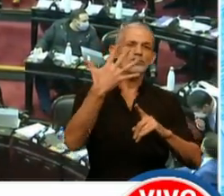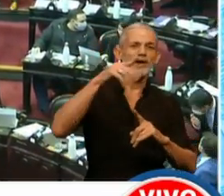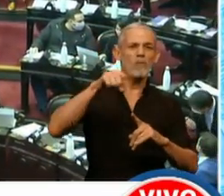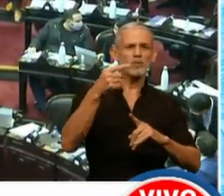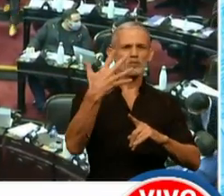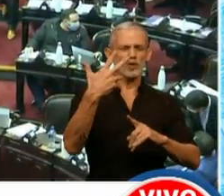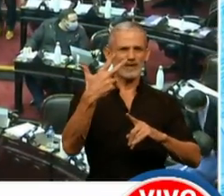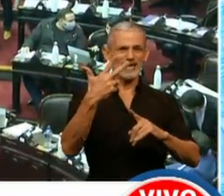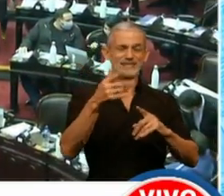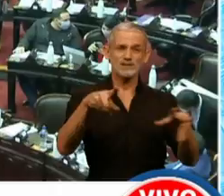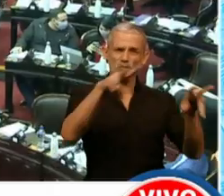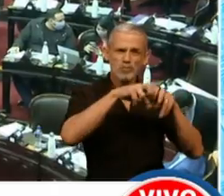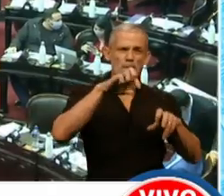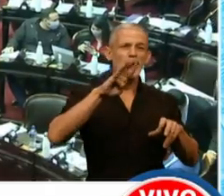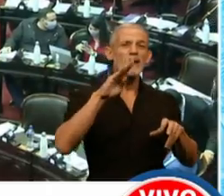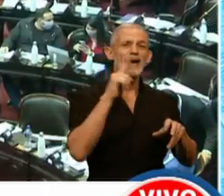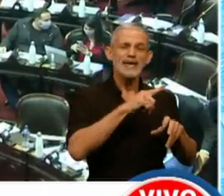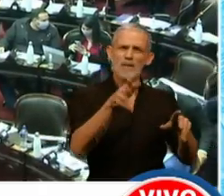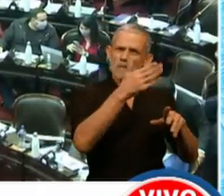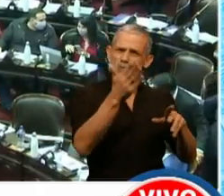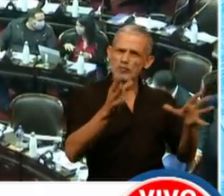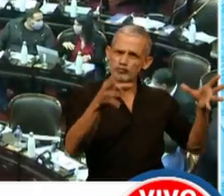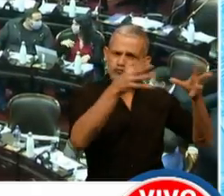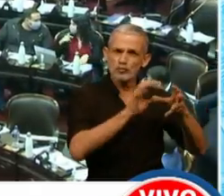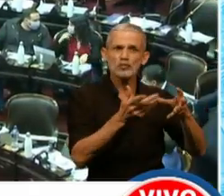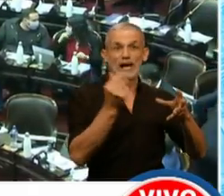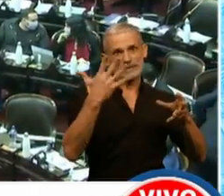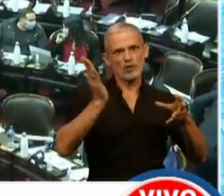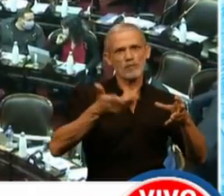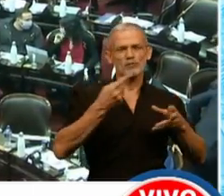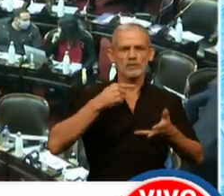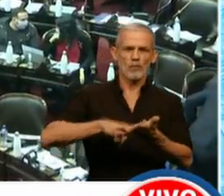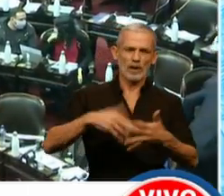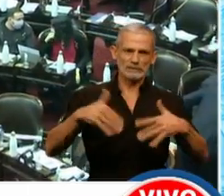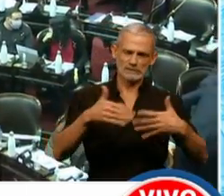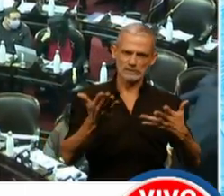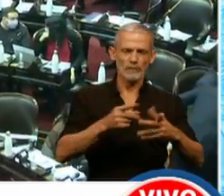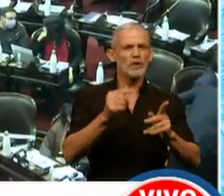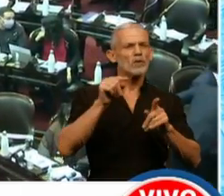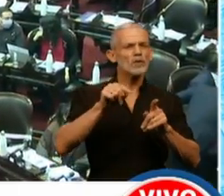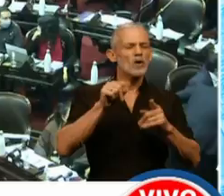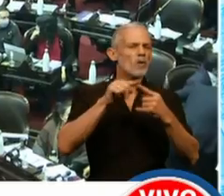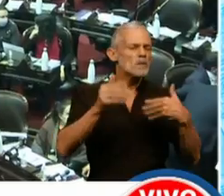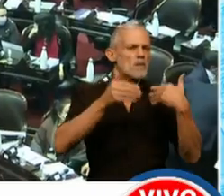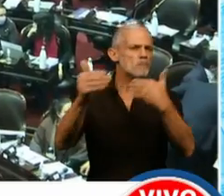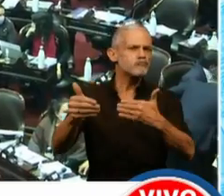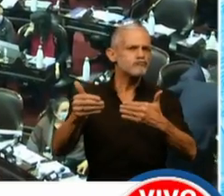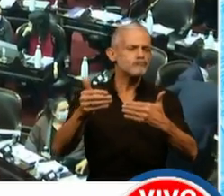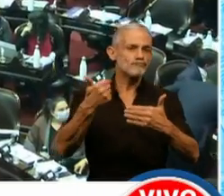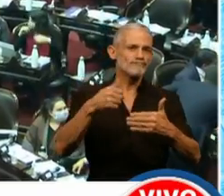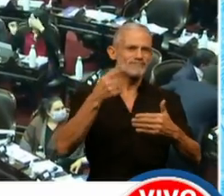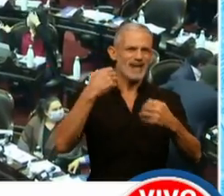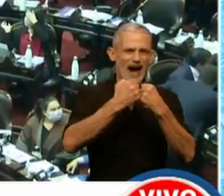del producto interno bruto y lo que pretende este esta prórroga y del